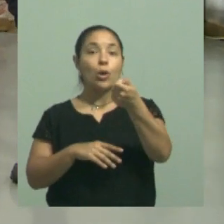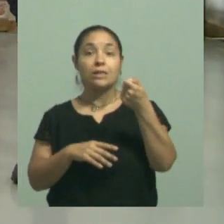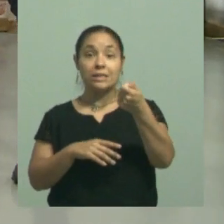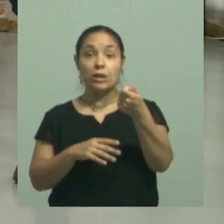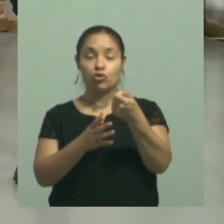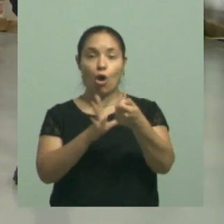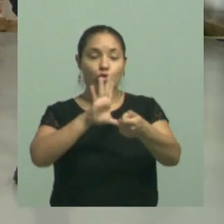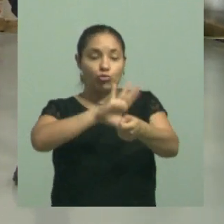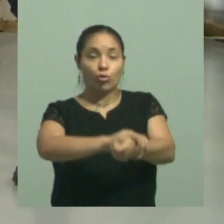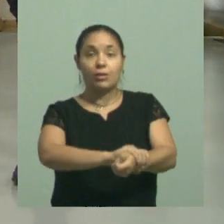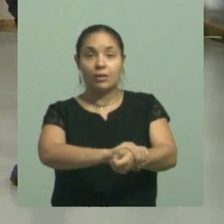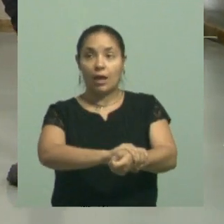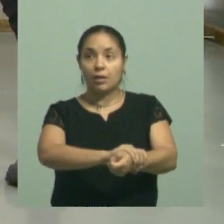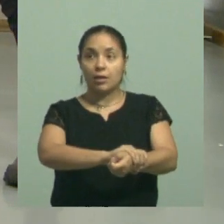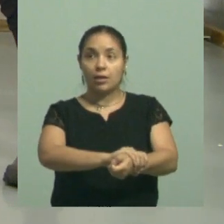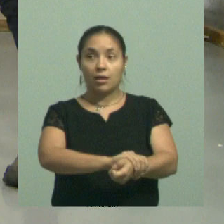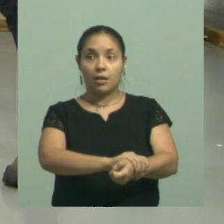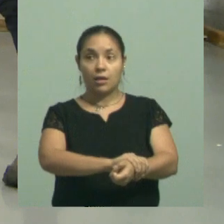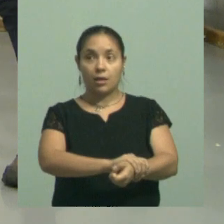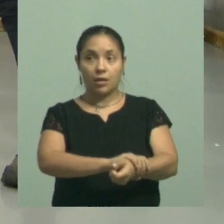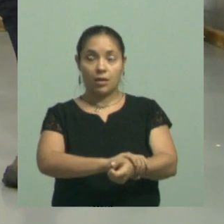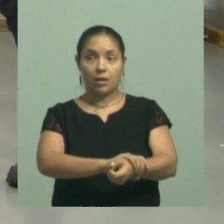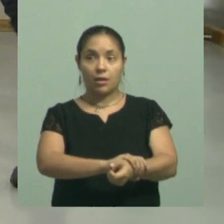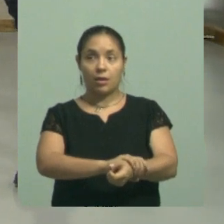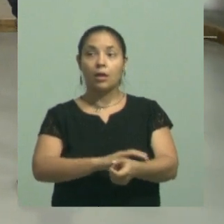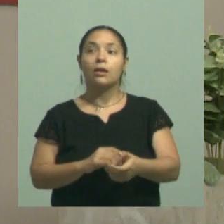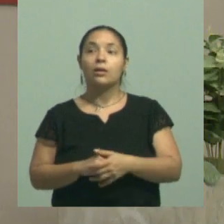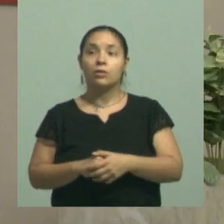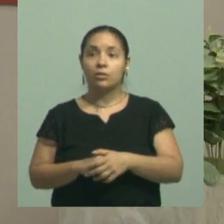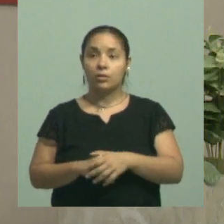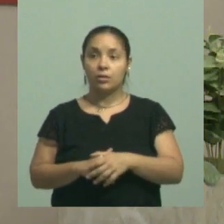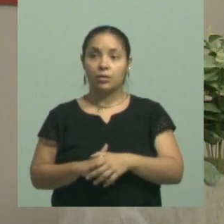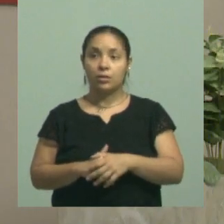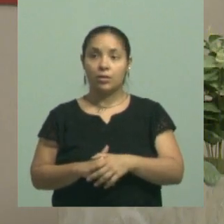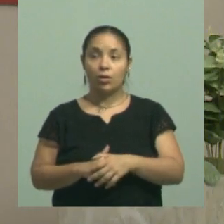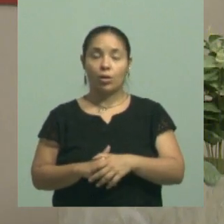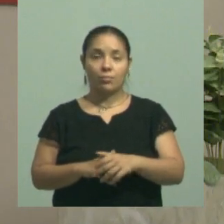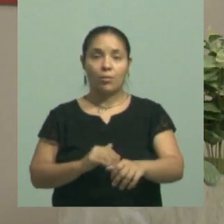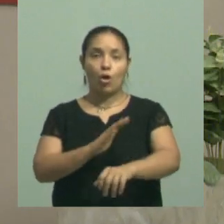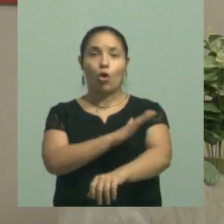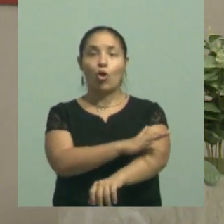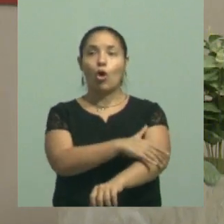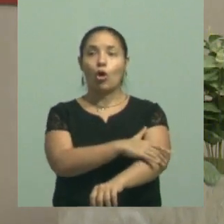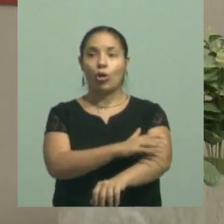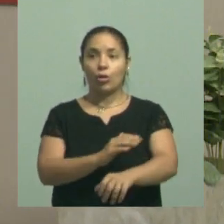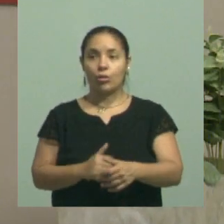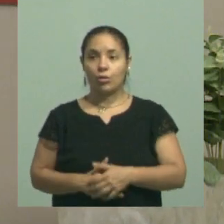de hacer es presionar para que quiebre las zonas donde son fáciles. Claro, yo acá tengo codo. De tal manera el codo que si yo